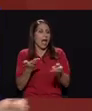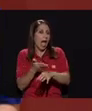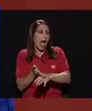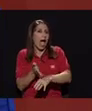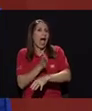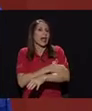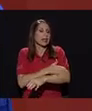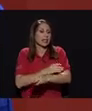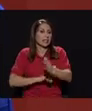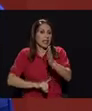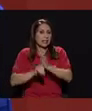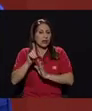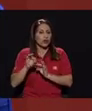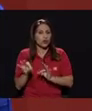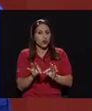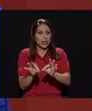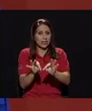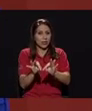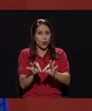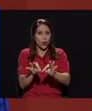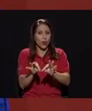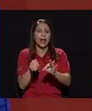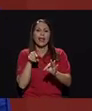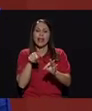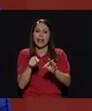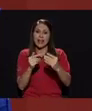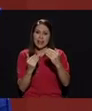tipo turístico, pues